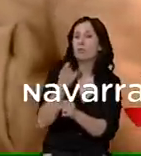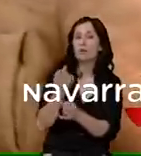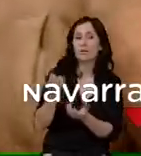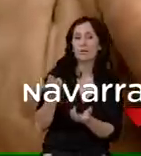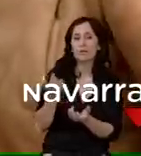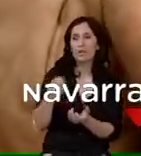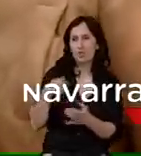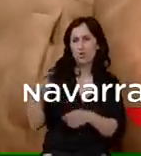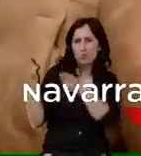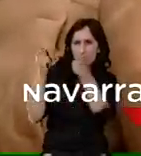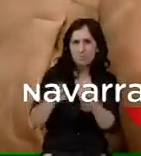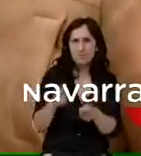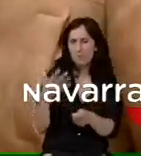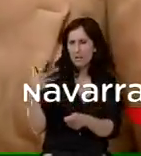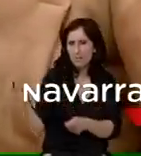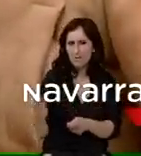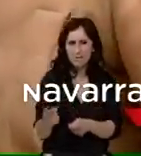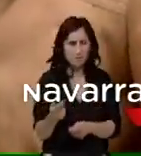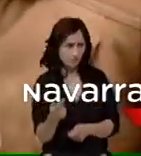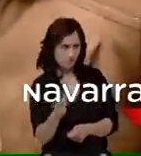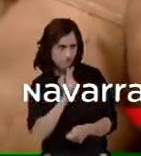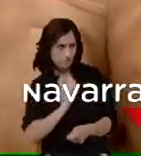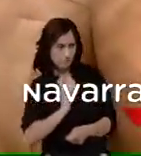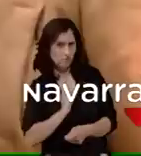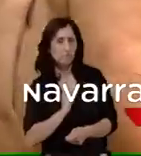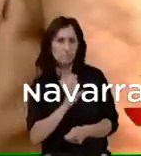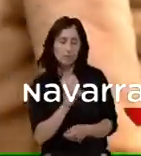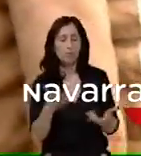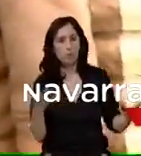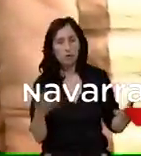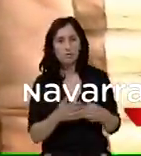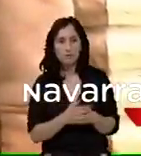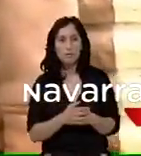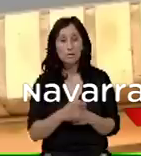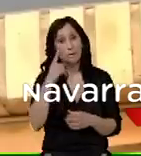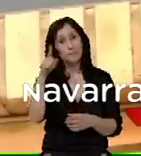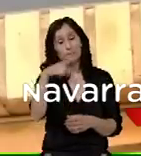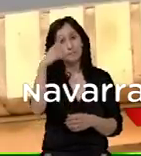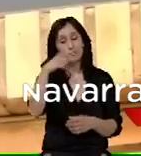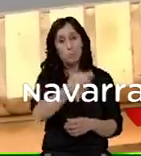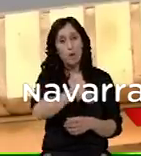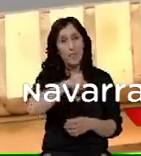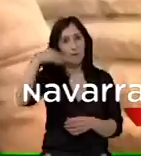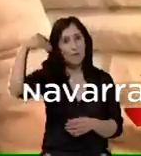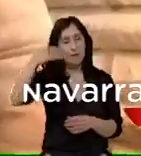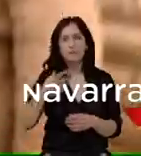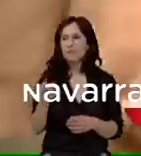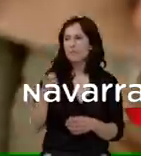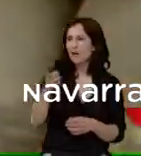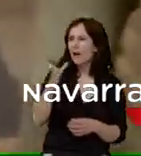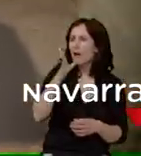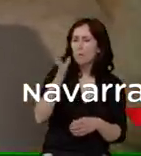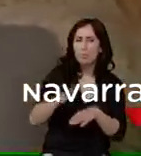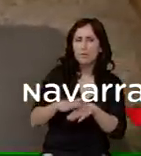traído, que se la han llevado. ¿No me llegas? Sí, sí, sí. Pues vaya, plan. Pues ya puede ir a los corales. ¿Y por qué tiene el agua ahí?